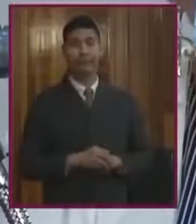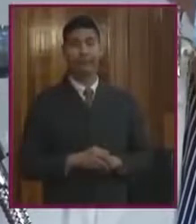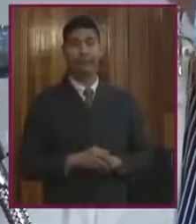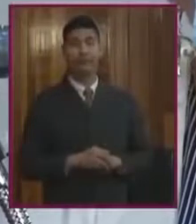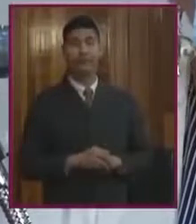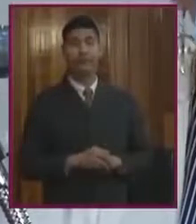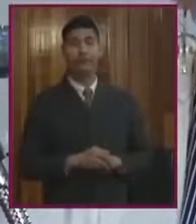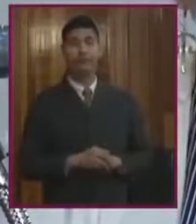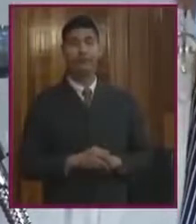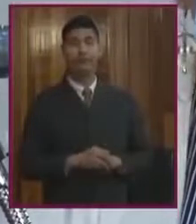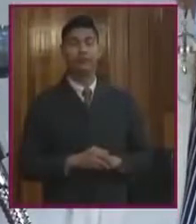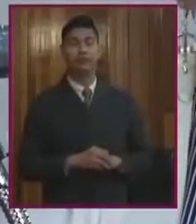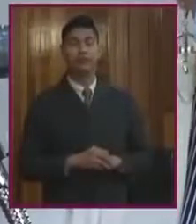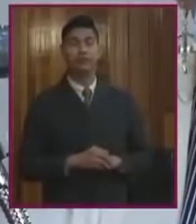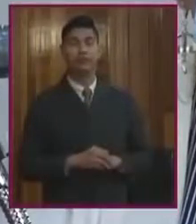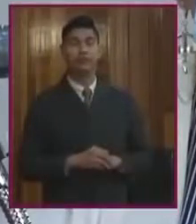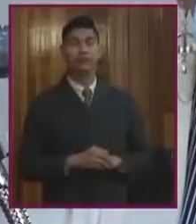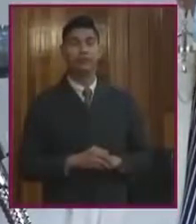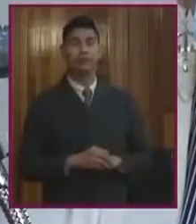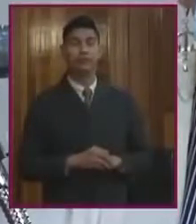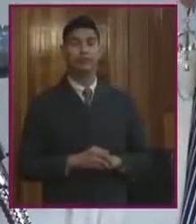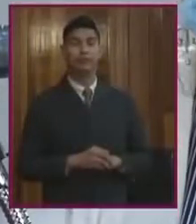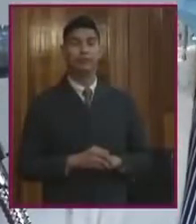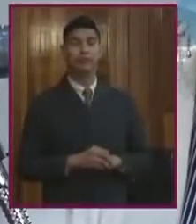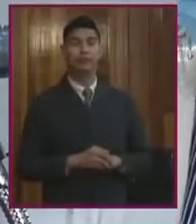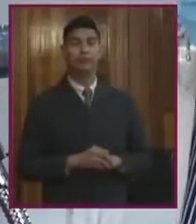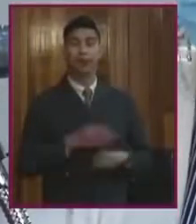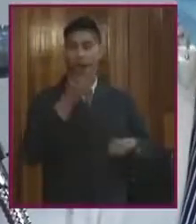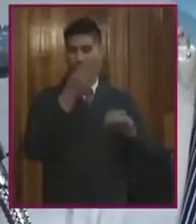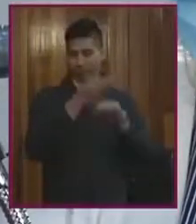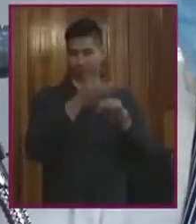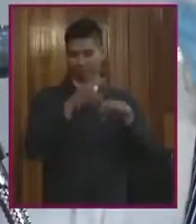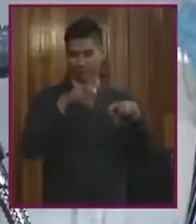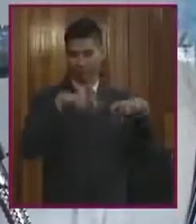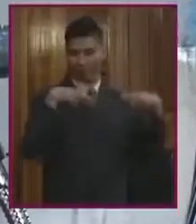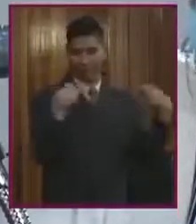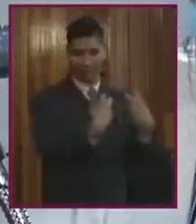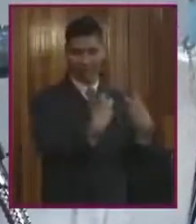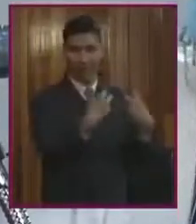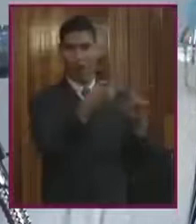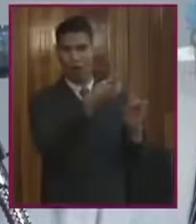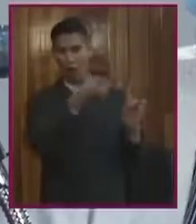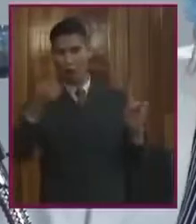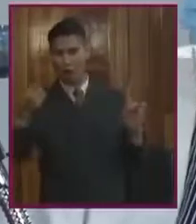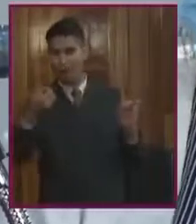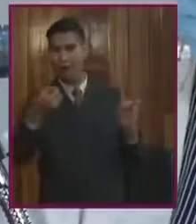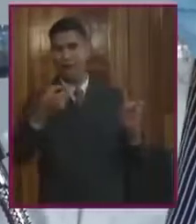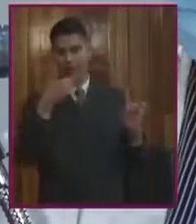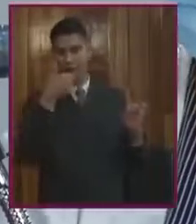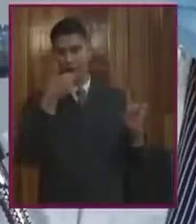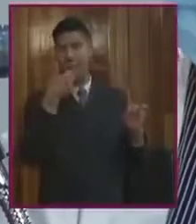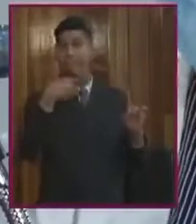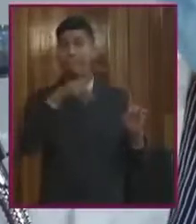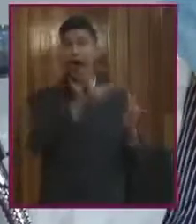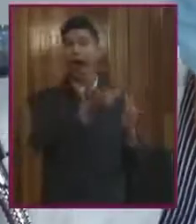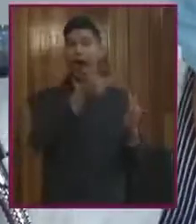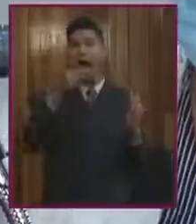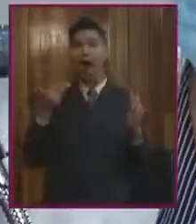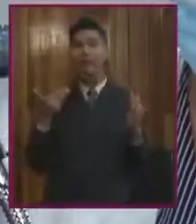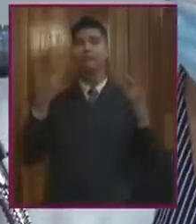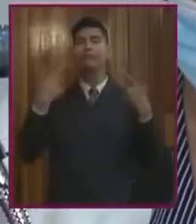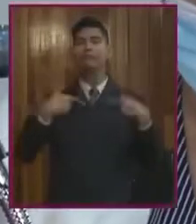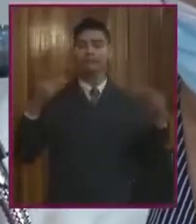que antes de decirle la mecánica de la mesa, tengamos la oportunidad de presentarnos, decir nuestro nombre,